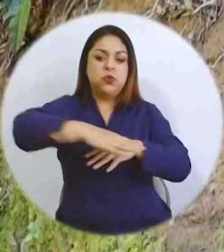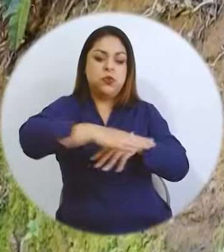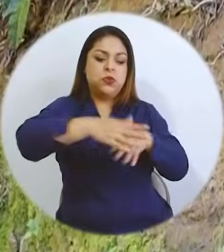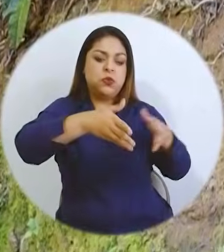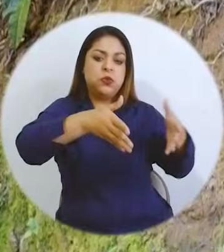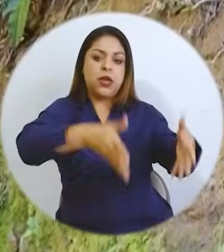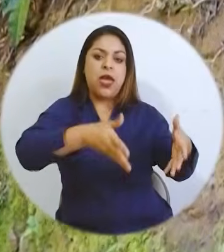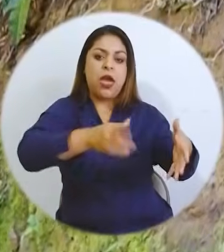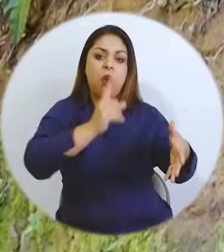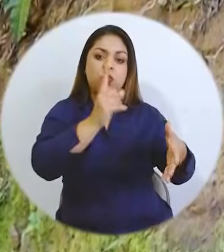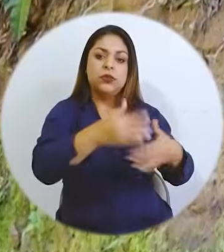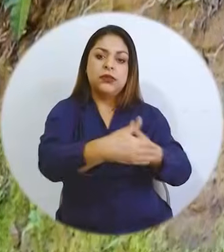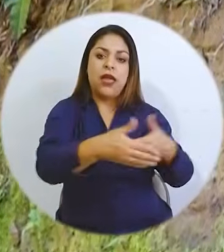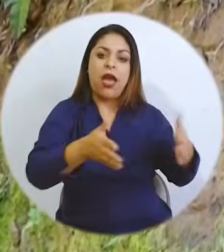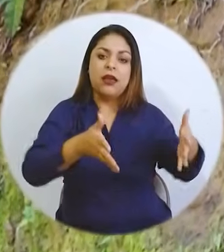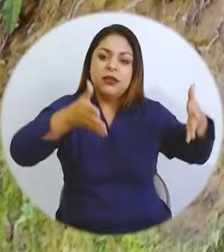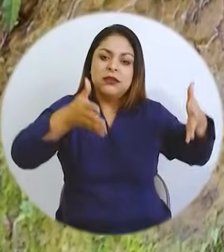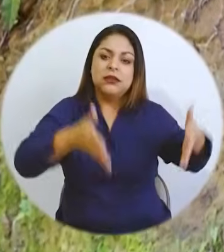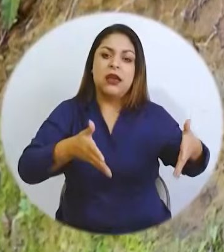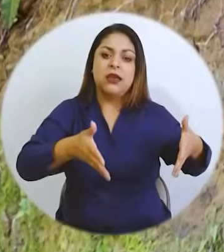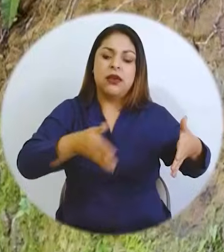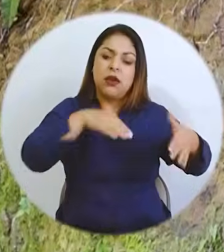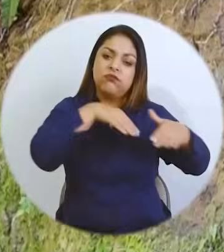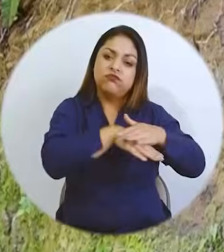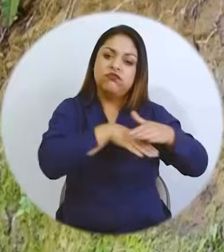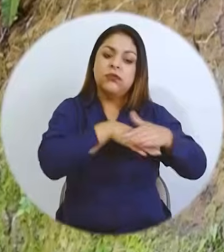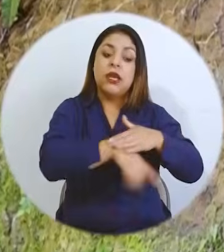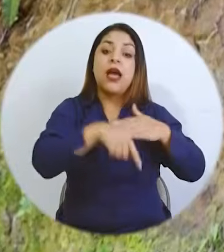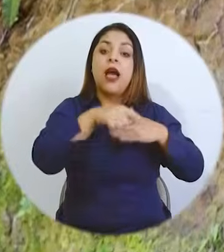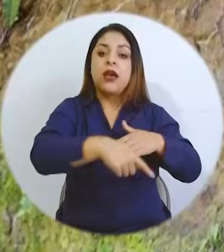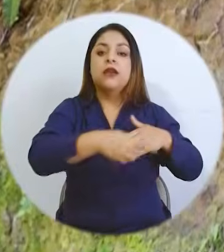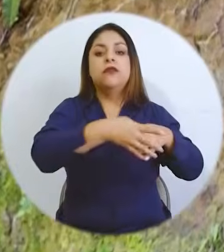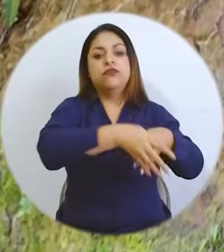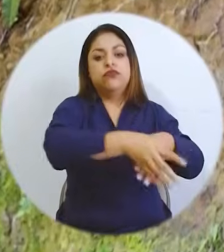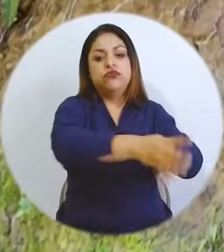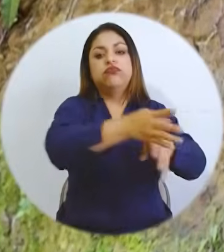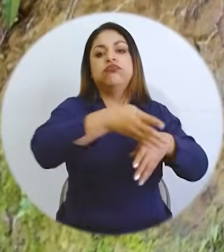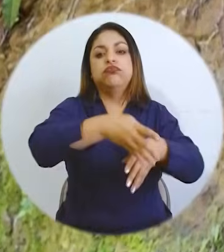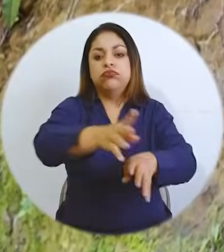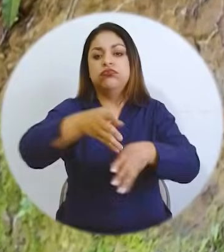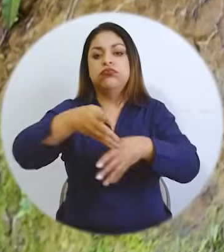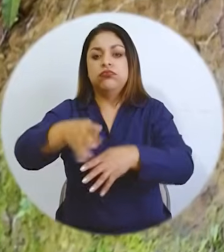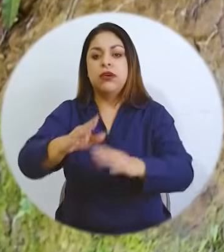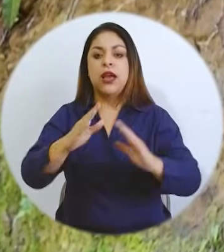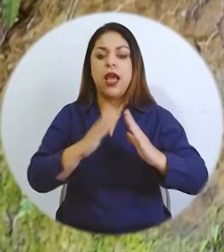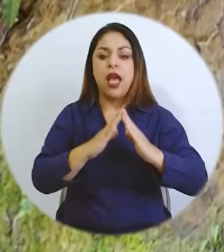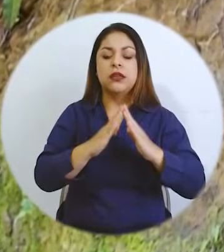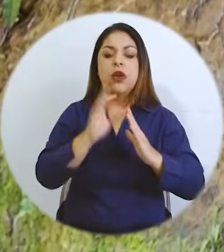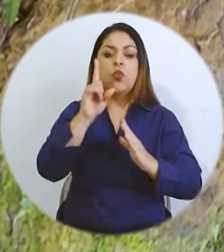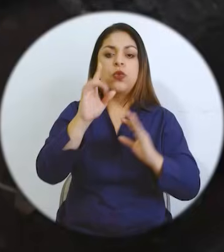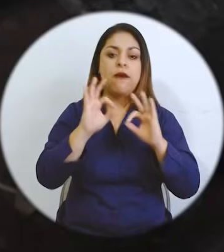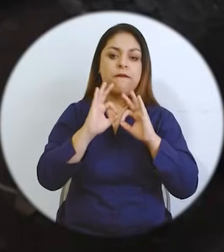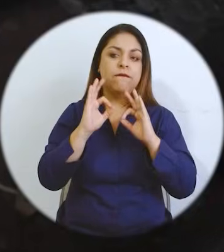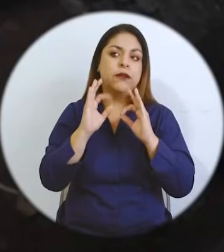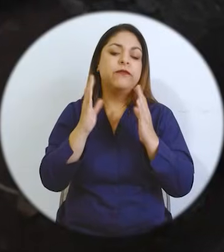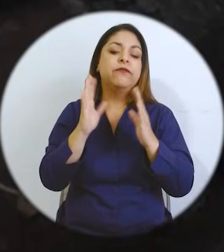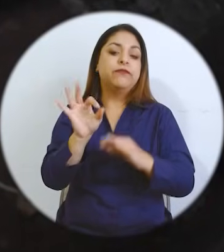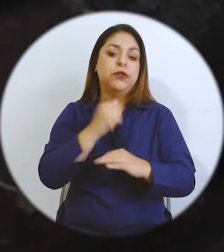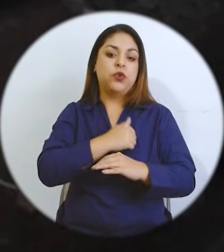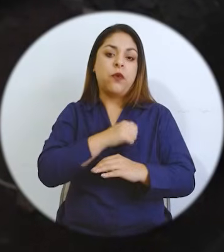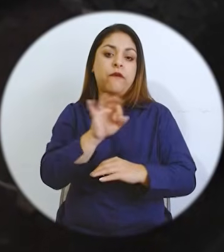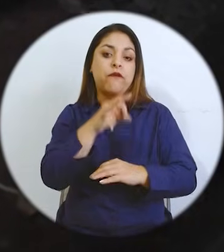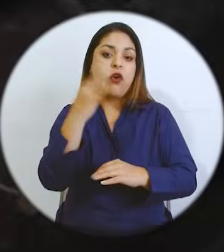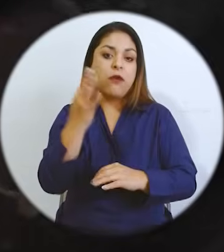darle la potabilización para que llegue a las casas de una forma segura. ¿Por qué? Porque nosotros estamos trabajando